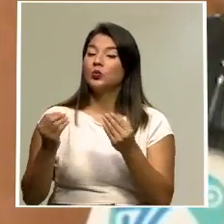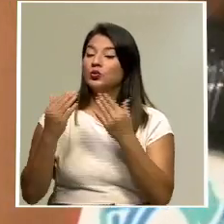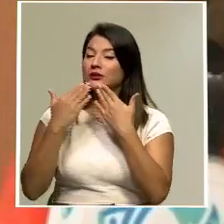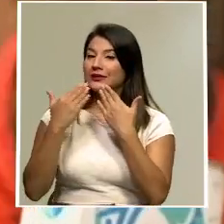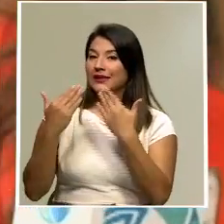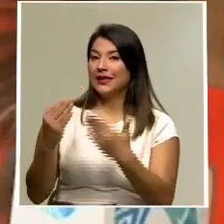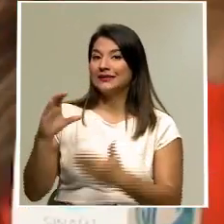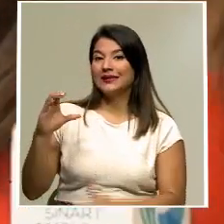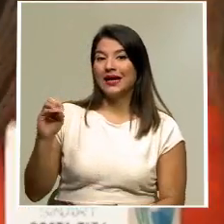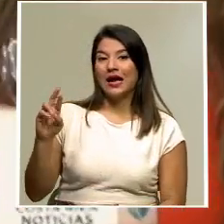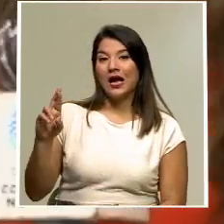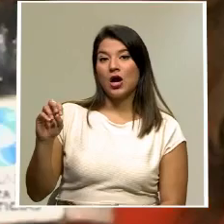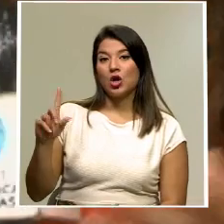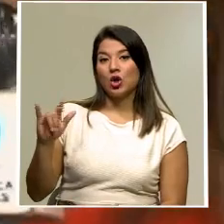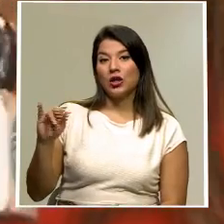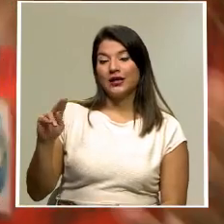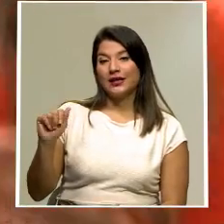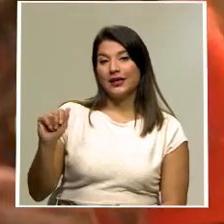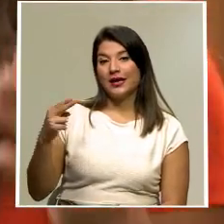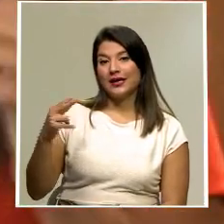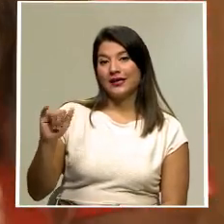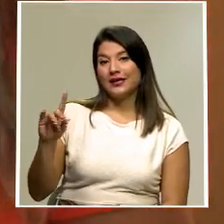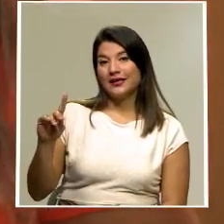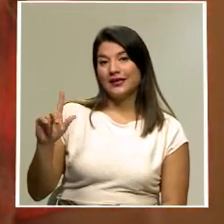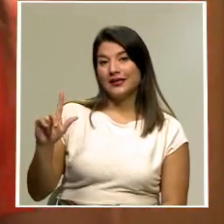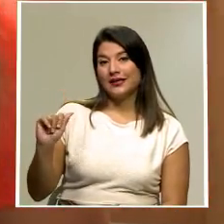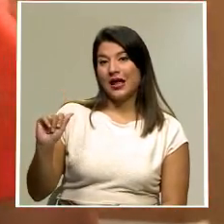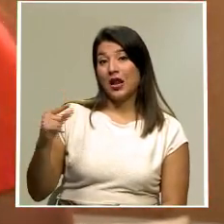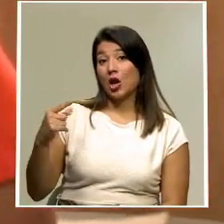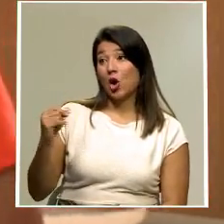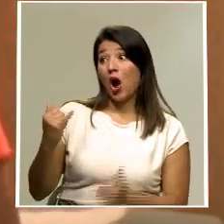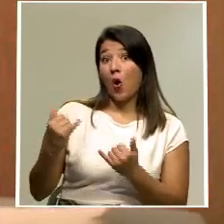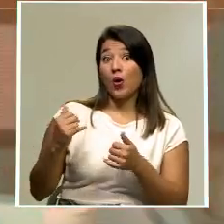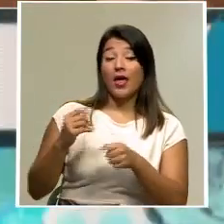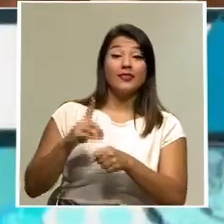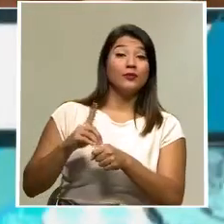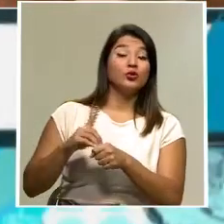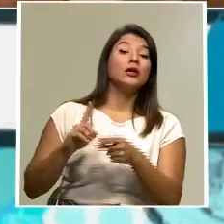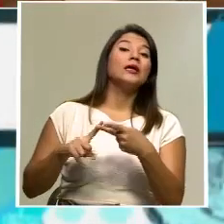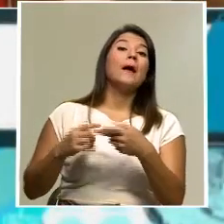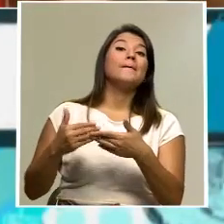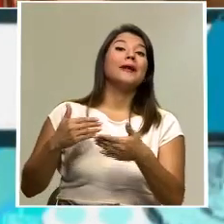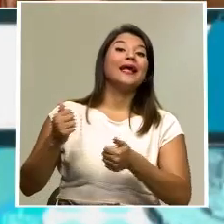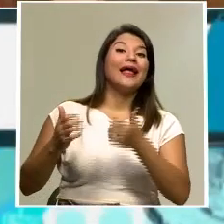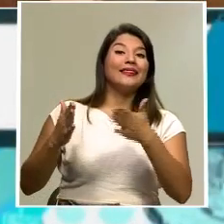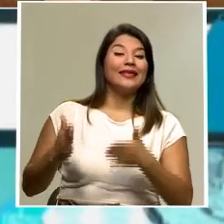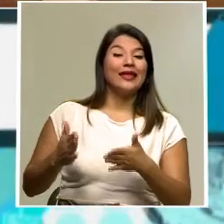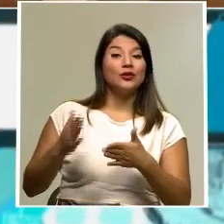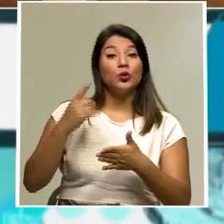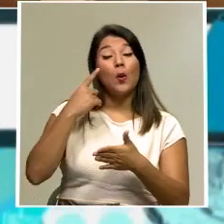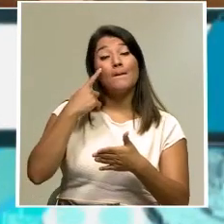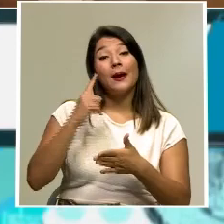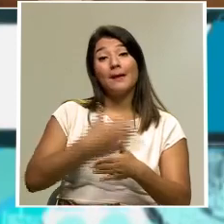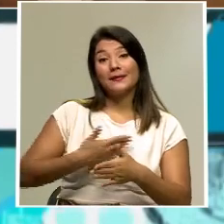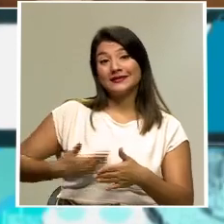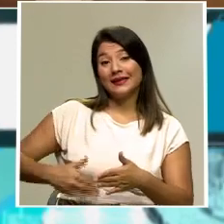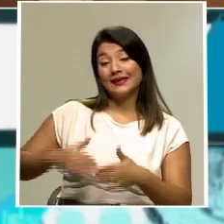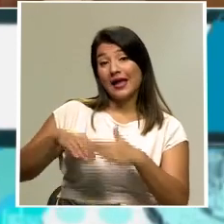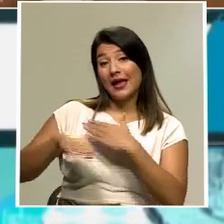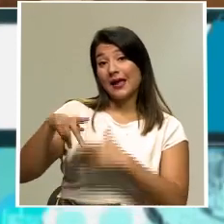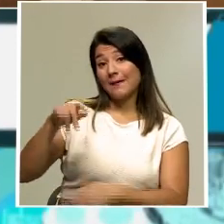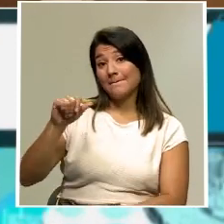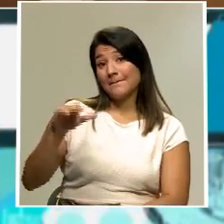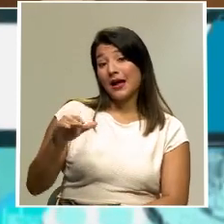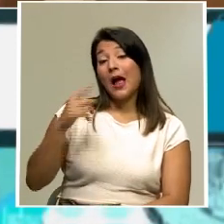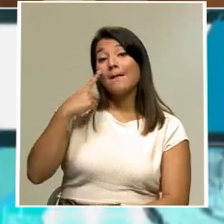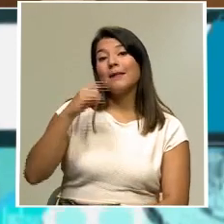a doña Carolina Hidalgo, quien es actual diputada y también precandidata por el Partido Acción Ciudadana, que por el momento tiene para